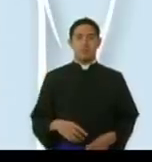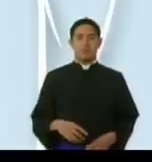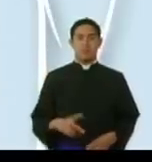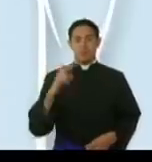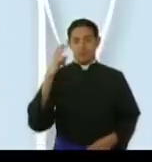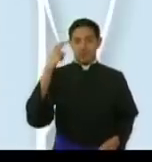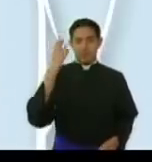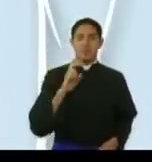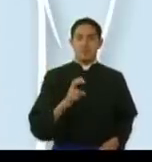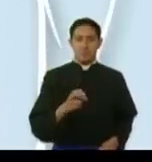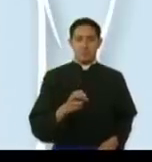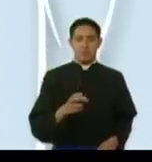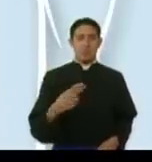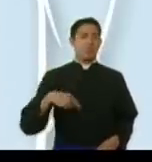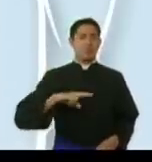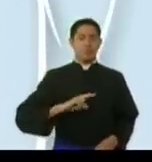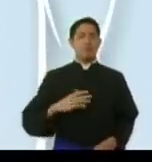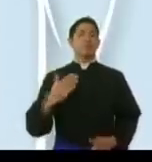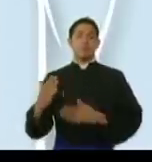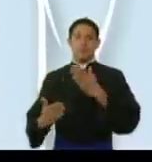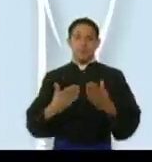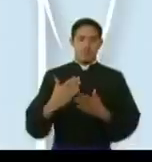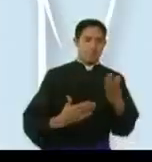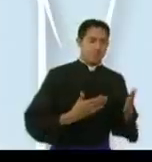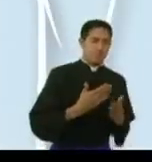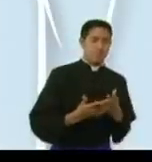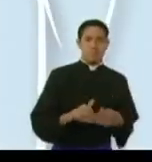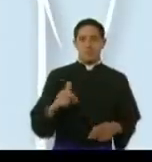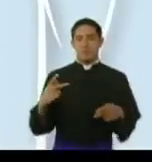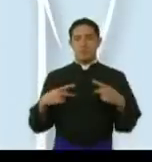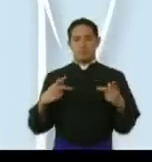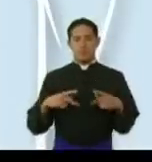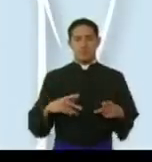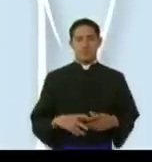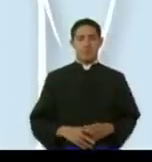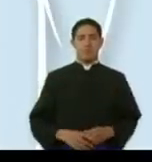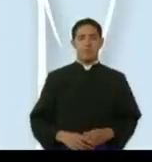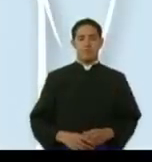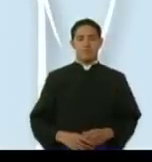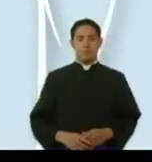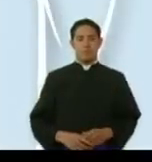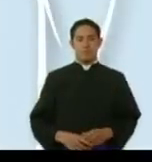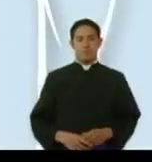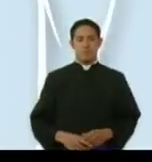rey, sino que nuestro reinado en el mundo es partiendo del servicio a los demás,